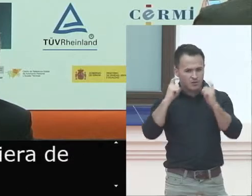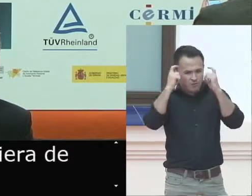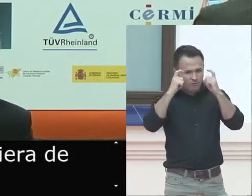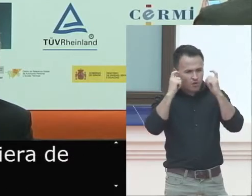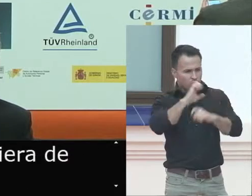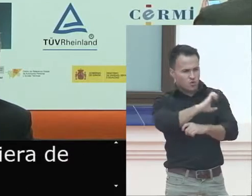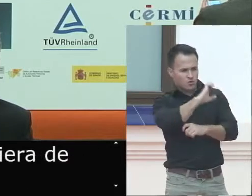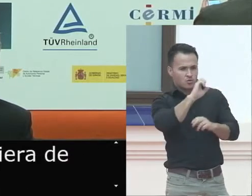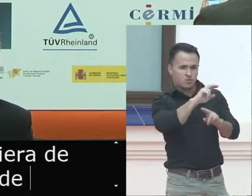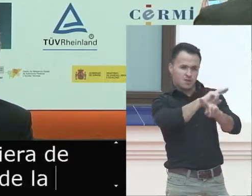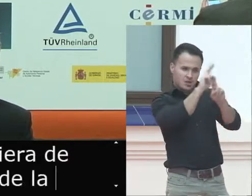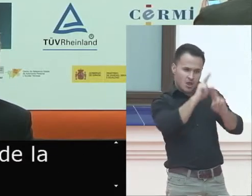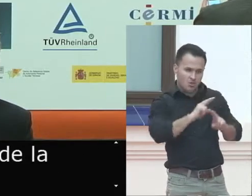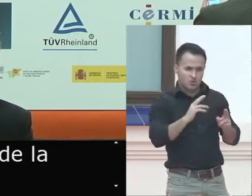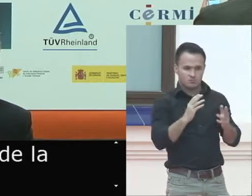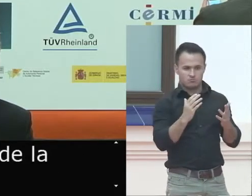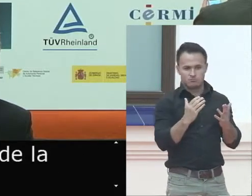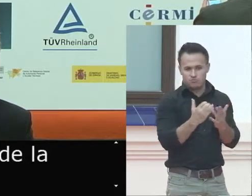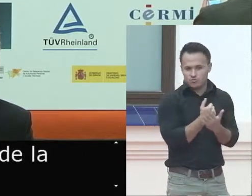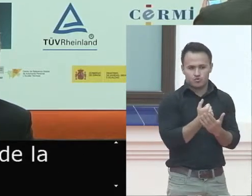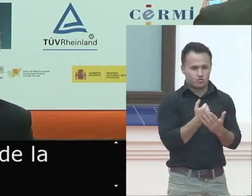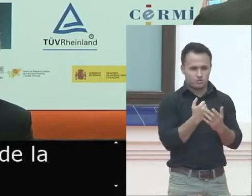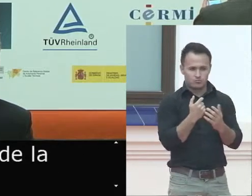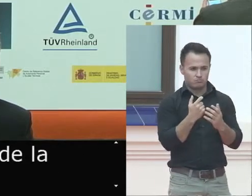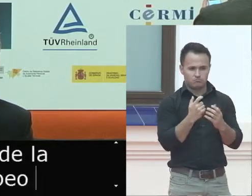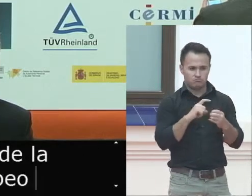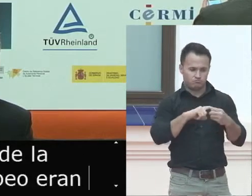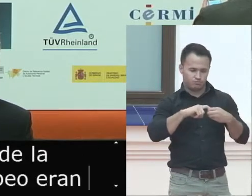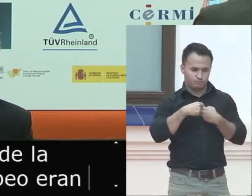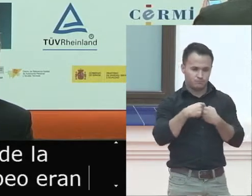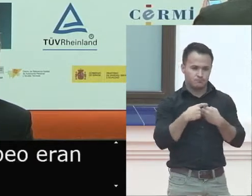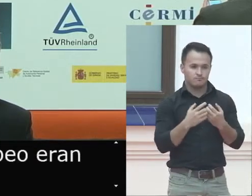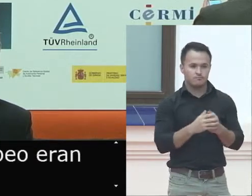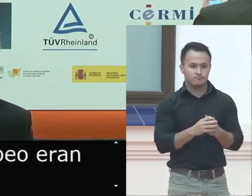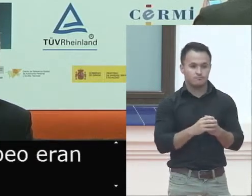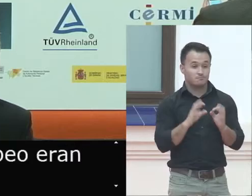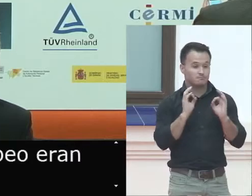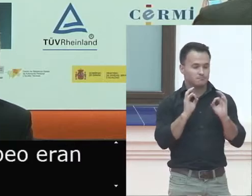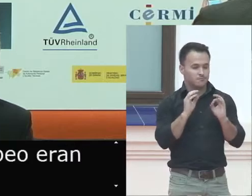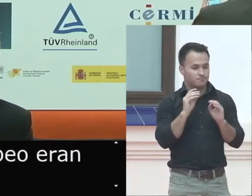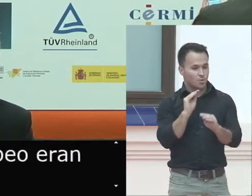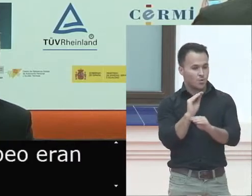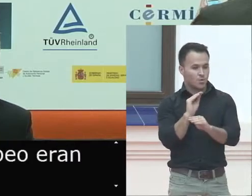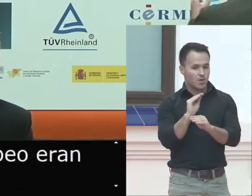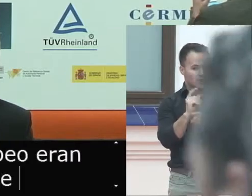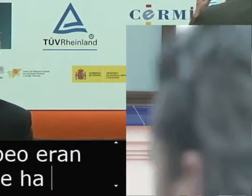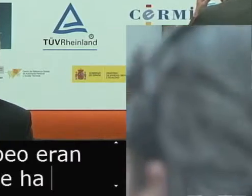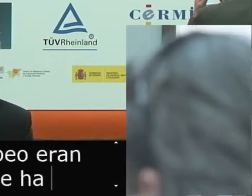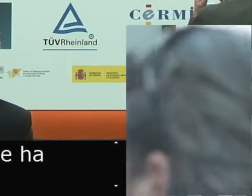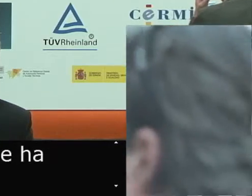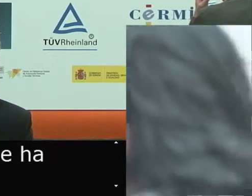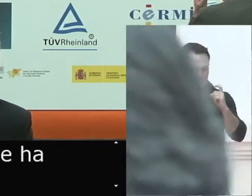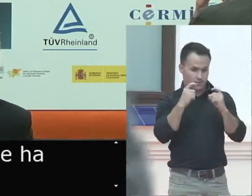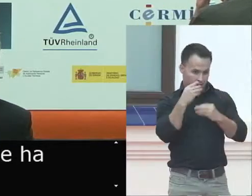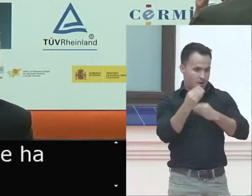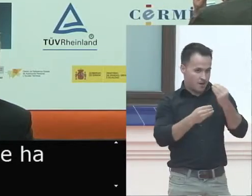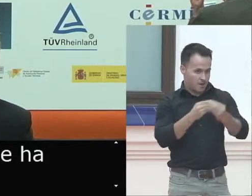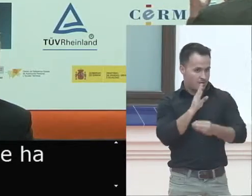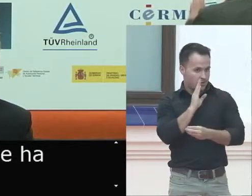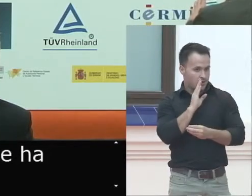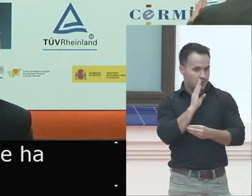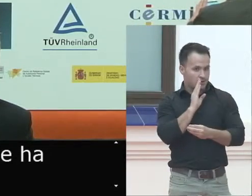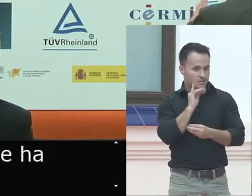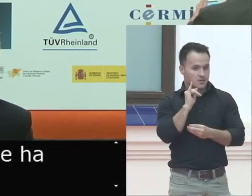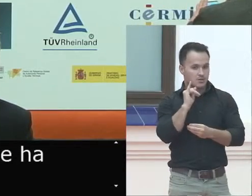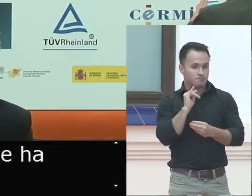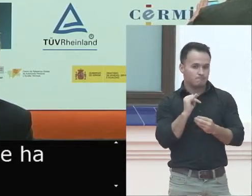eran internacionales, no eran solo europeos, y se ha tenido especial cuidado en tratar de hacer eso que tenga visos